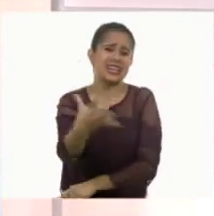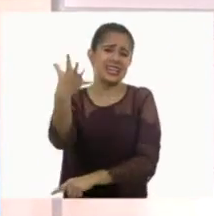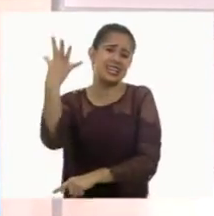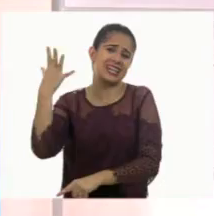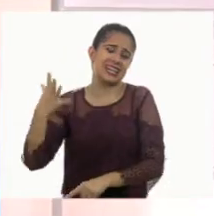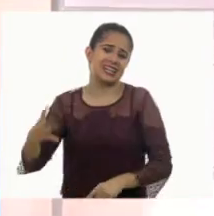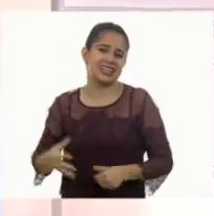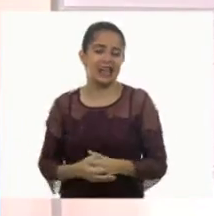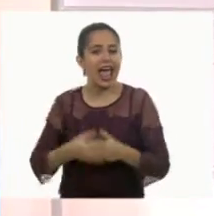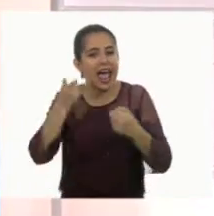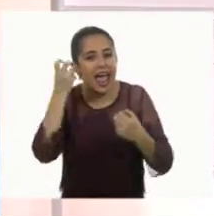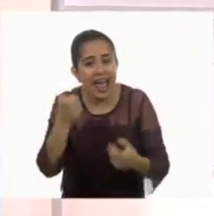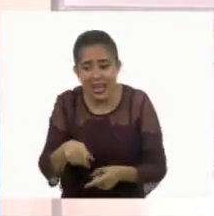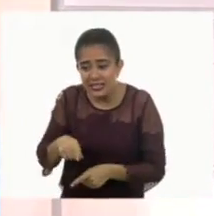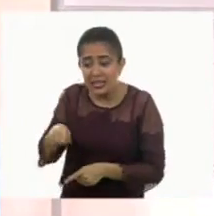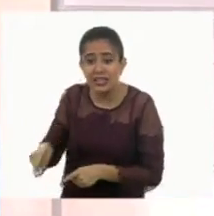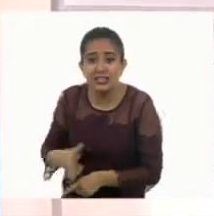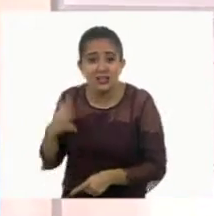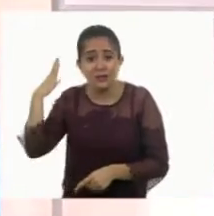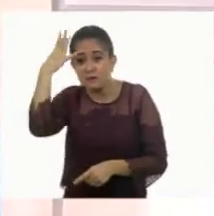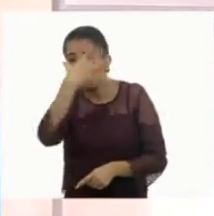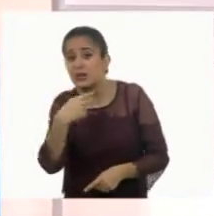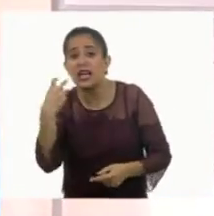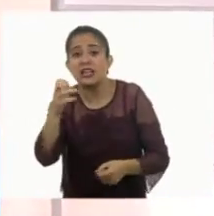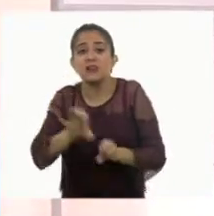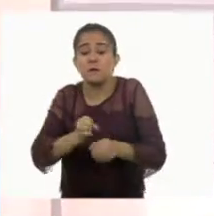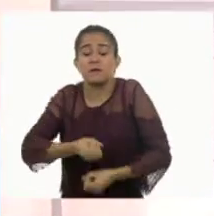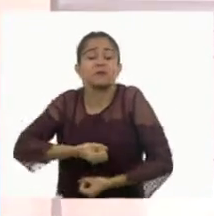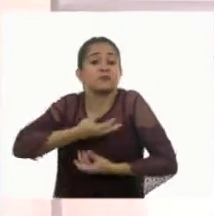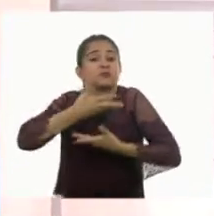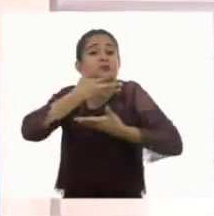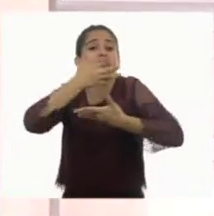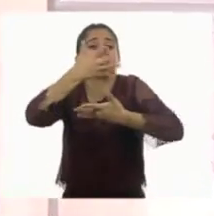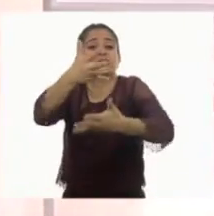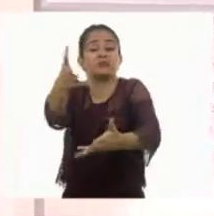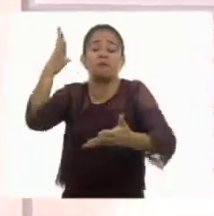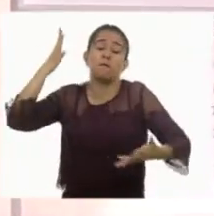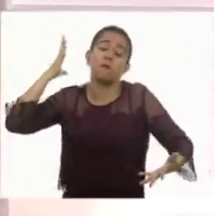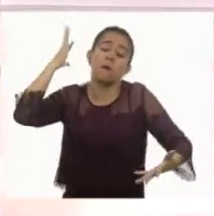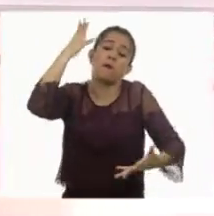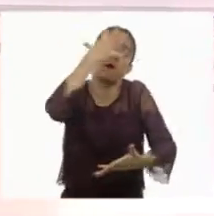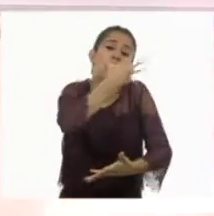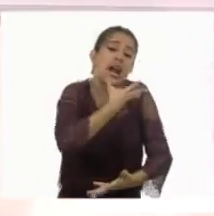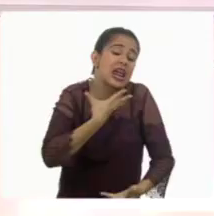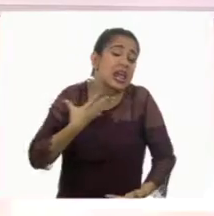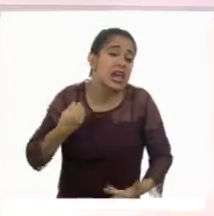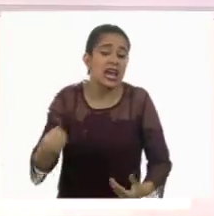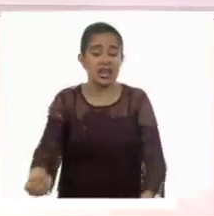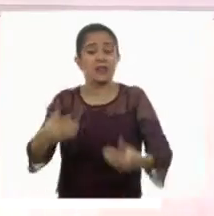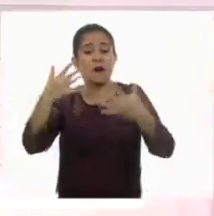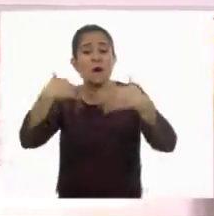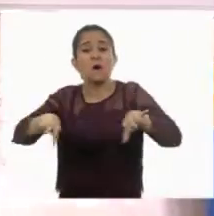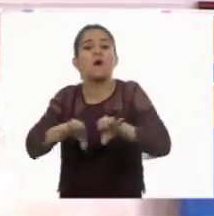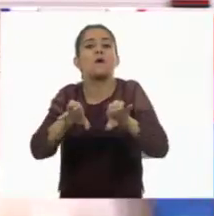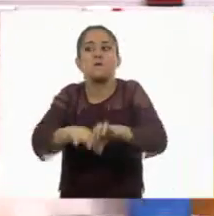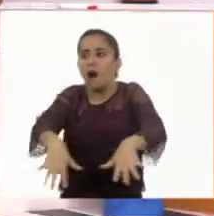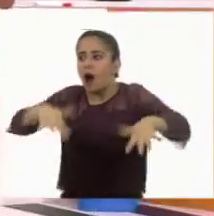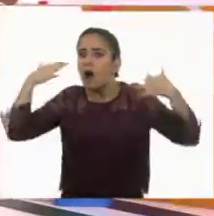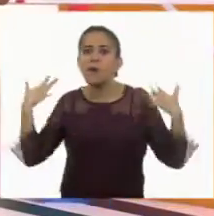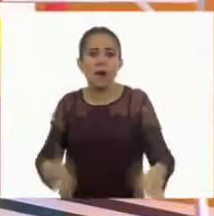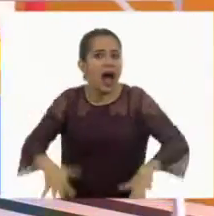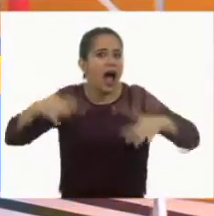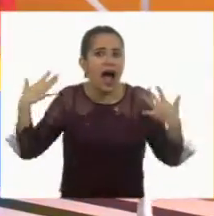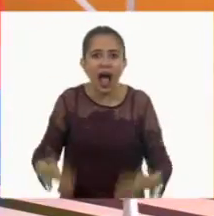¿Sí? De belleza. Expreso una emoción. Ah. Esa es la intención